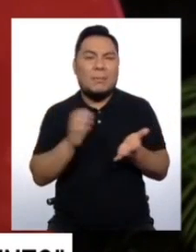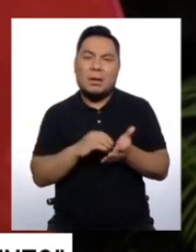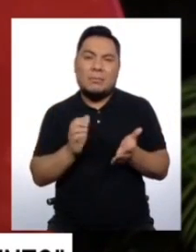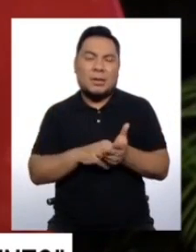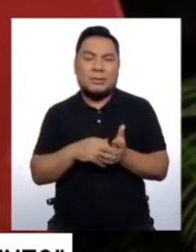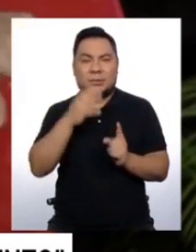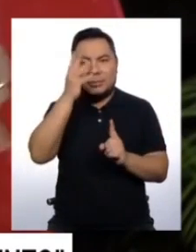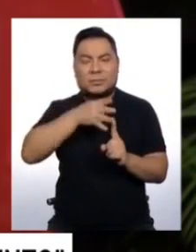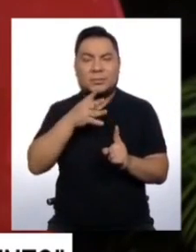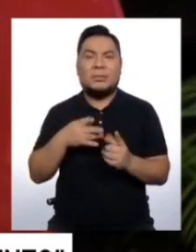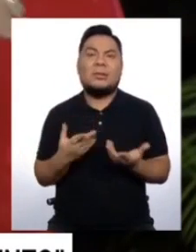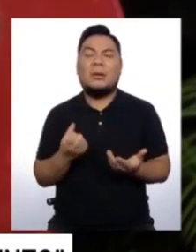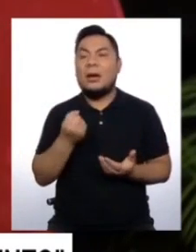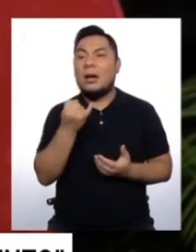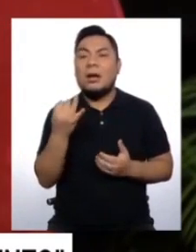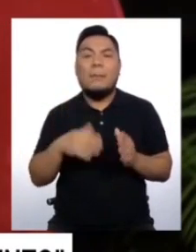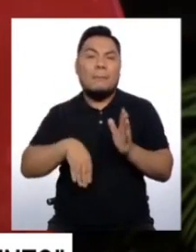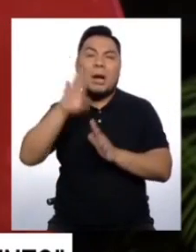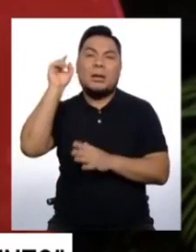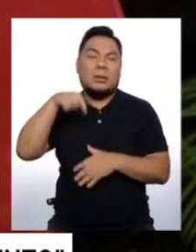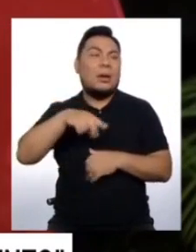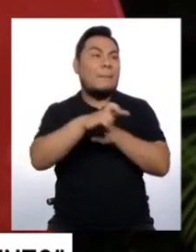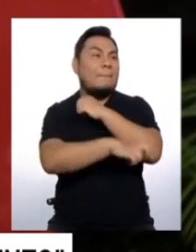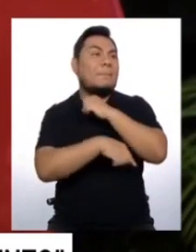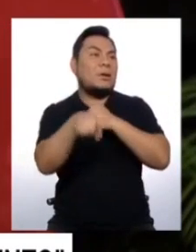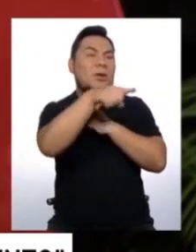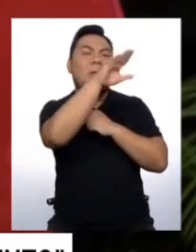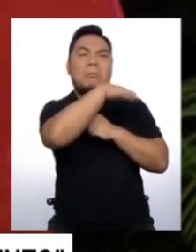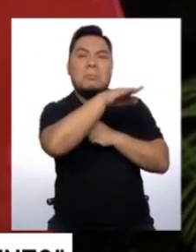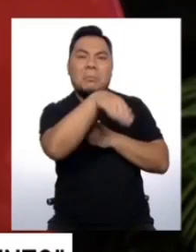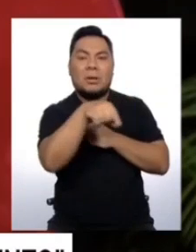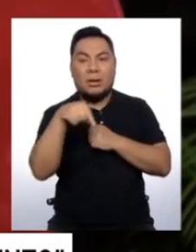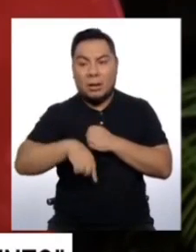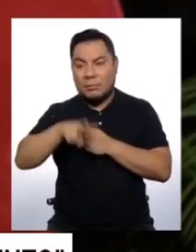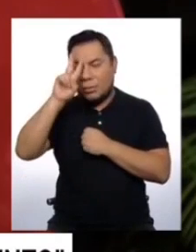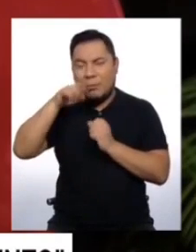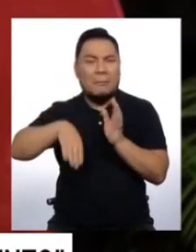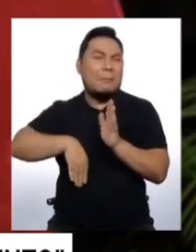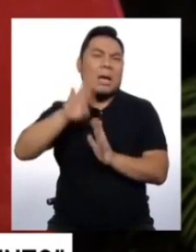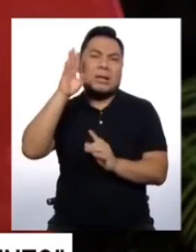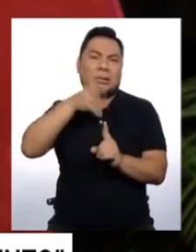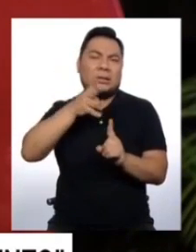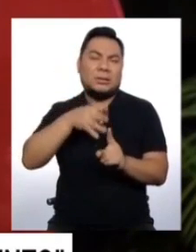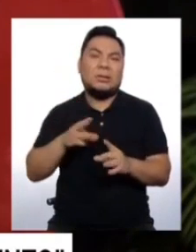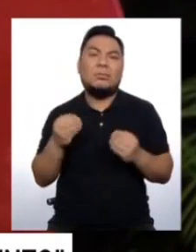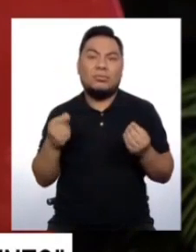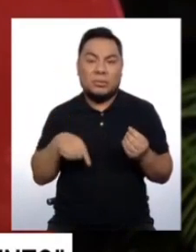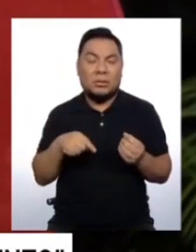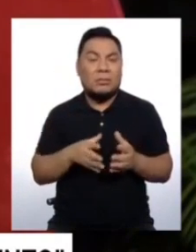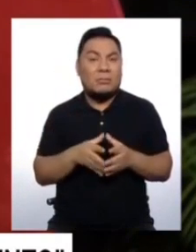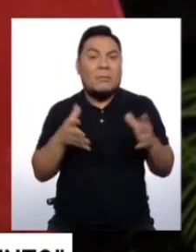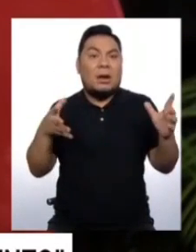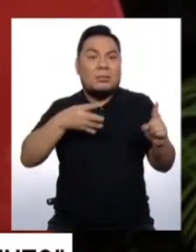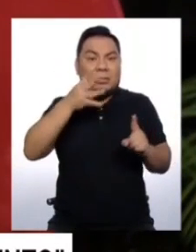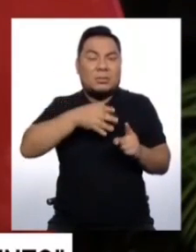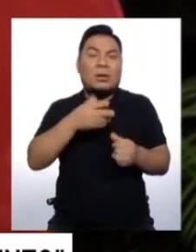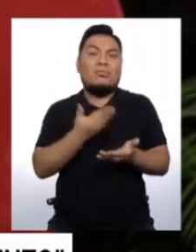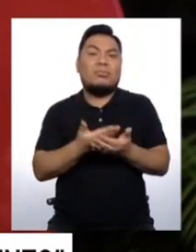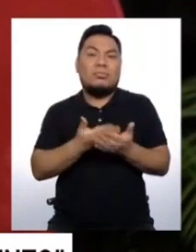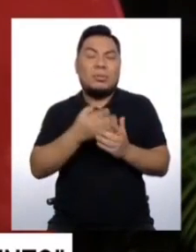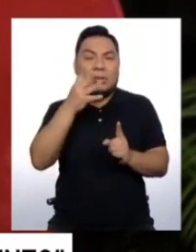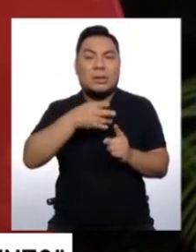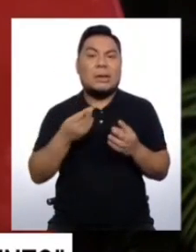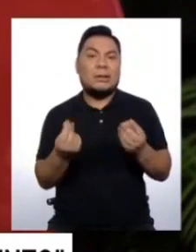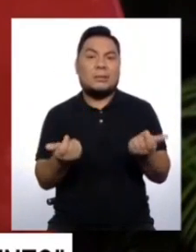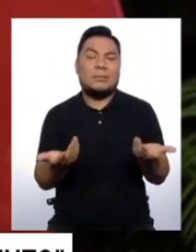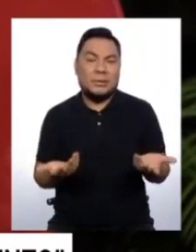pruebas que algunos países vecinos de la región. Porque hemos incrementado también las pruebas